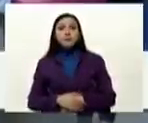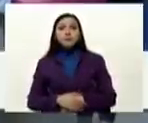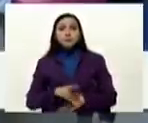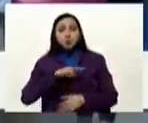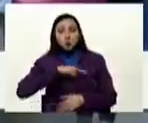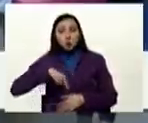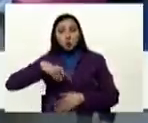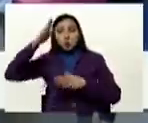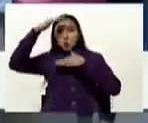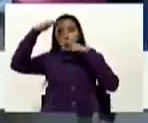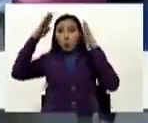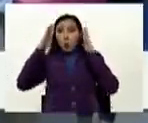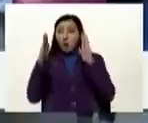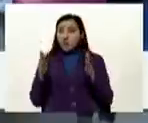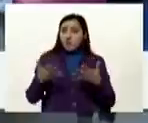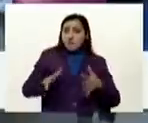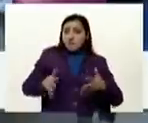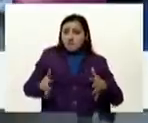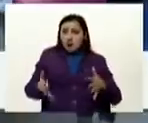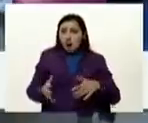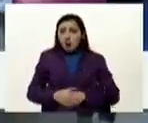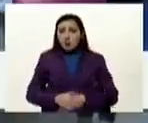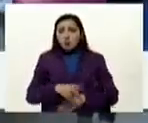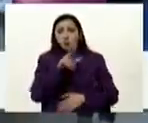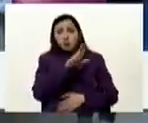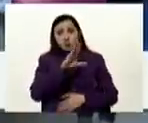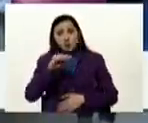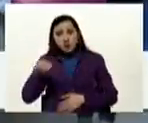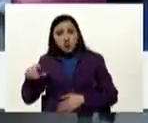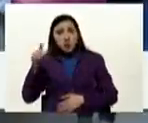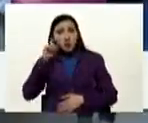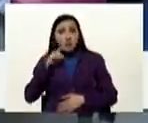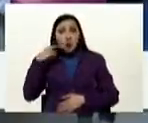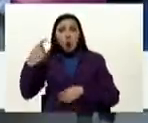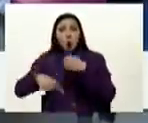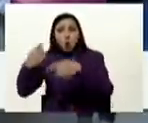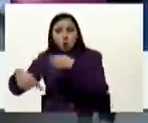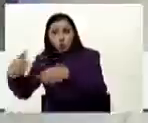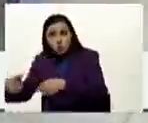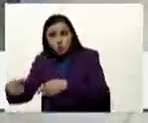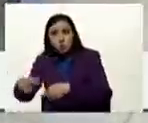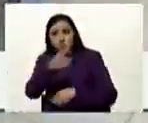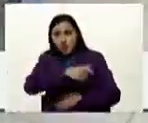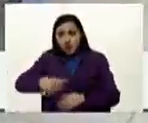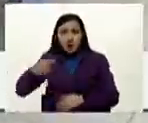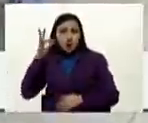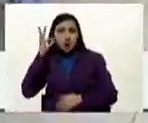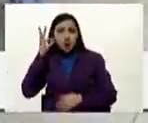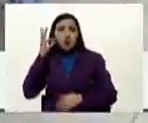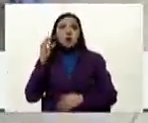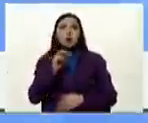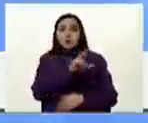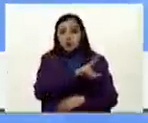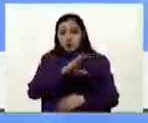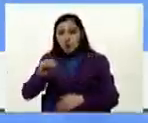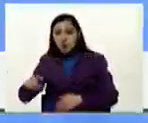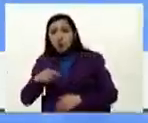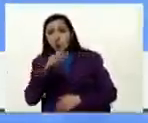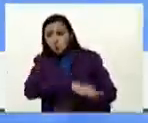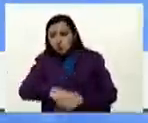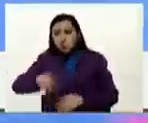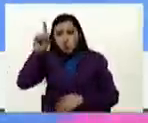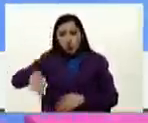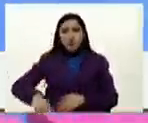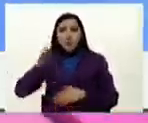atender aproximadamente 300 mujeres diariamente y en el área pediátrica 300 niños diariamente. Con